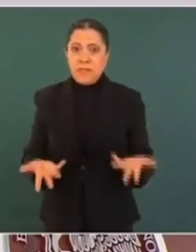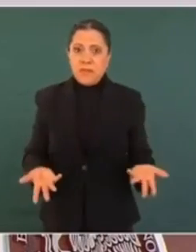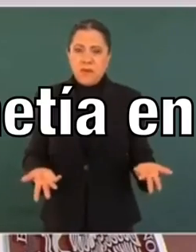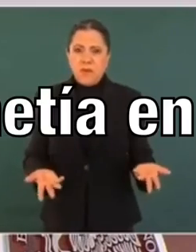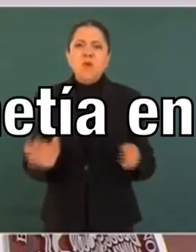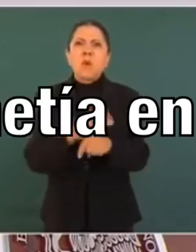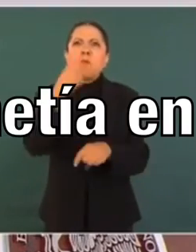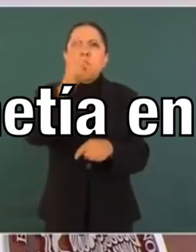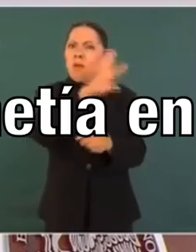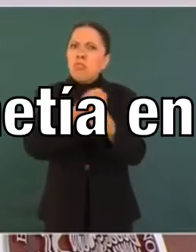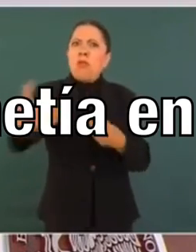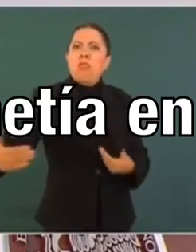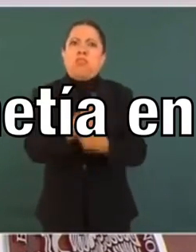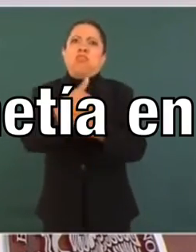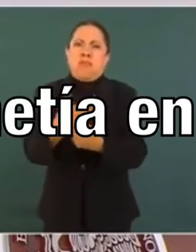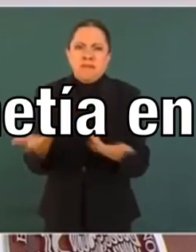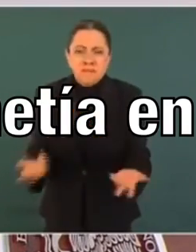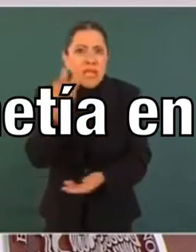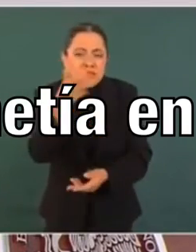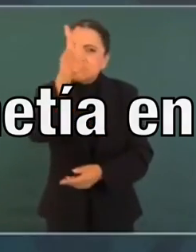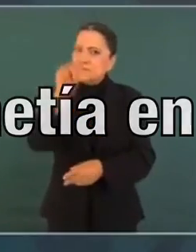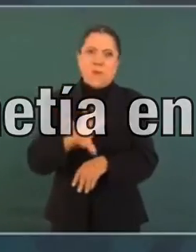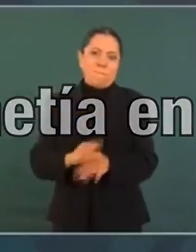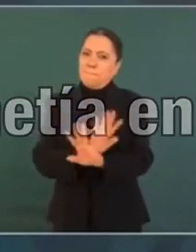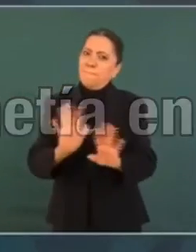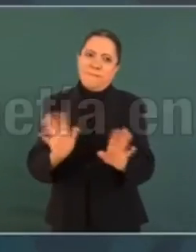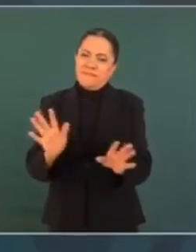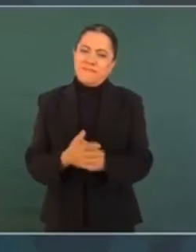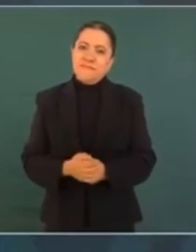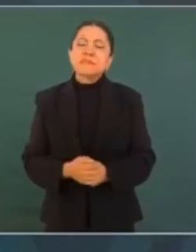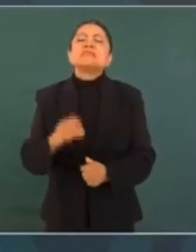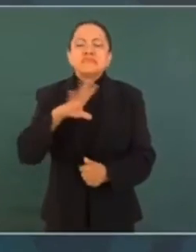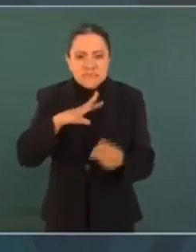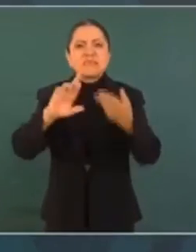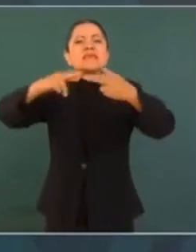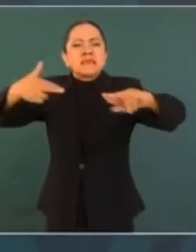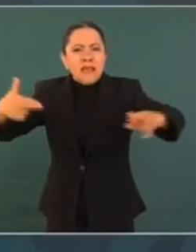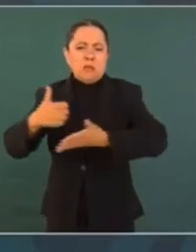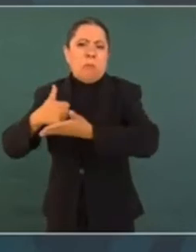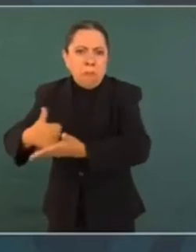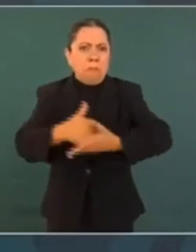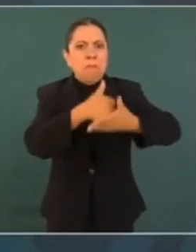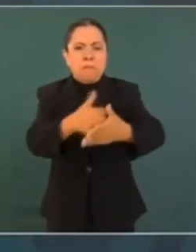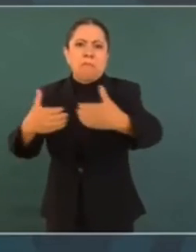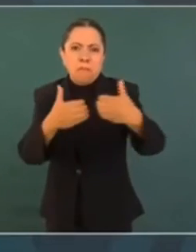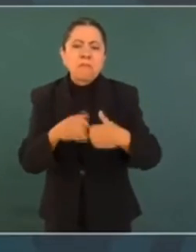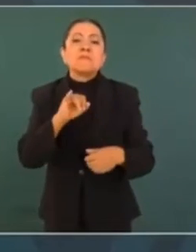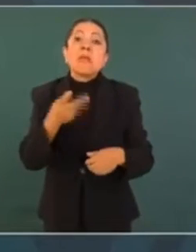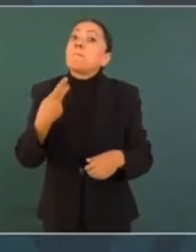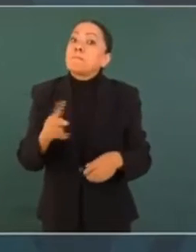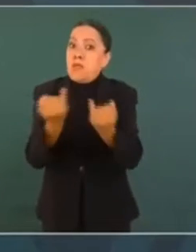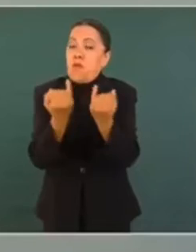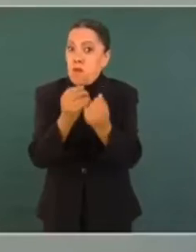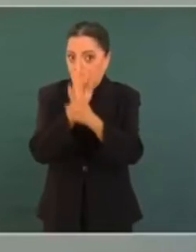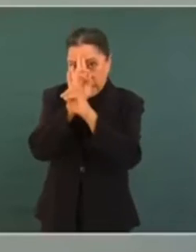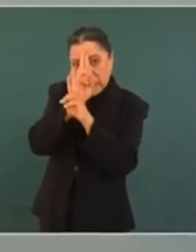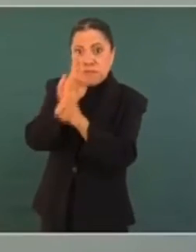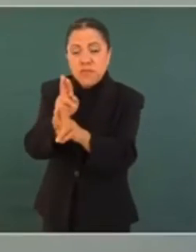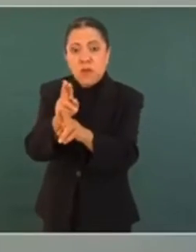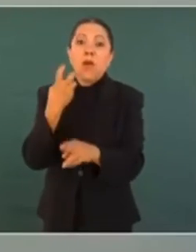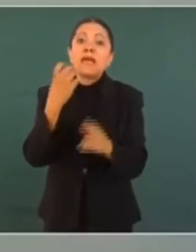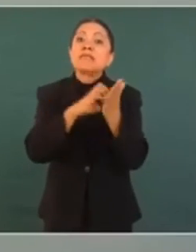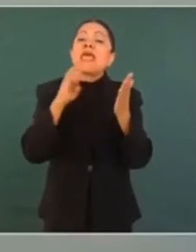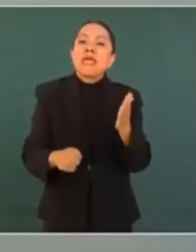Hay una injerencia total, eso ya no. Hay relaciones de cooperación, pero al mismo tiempo de respeto. Y el ejemplo